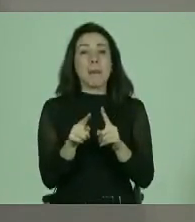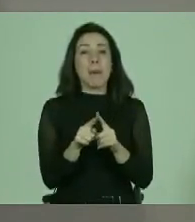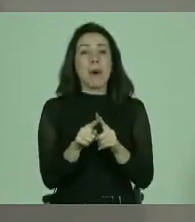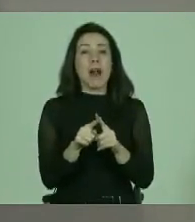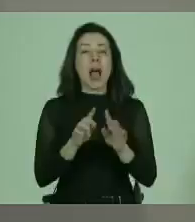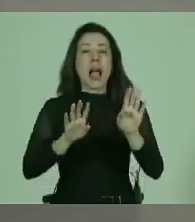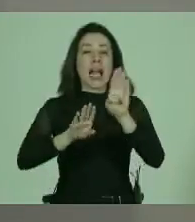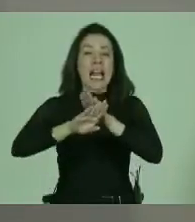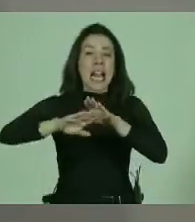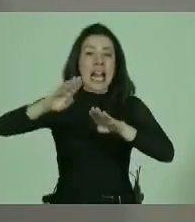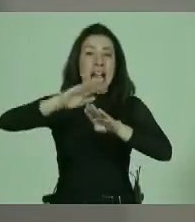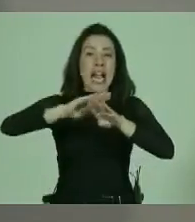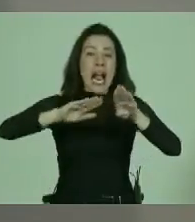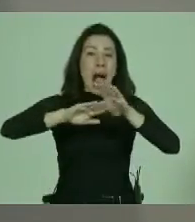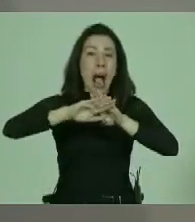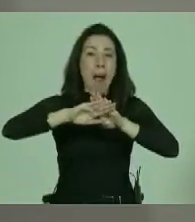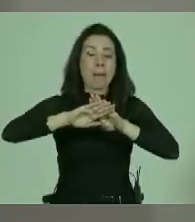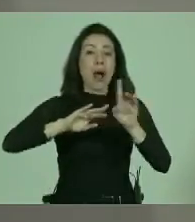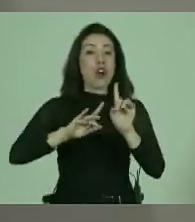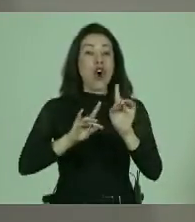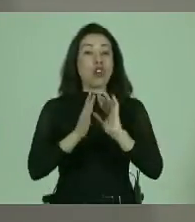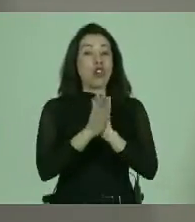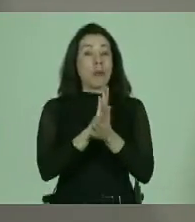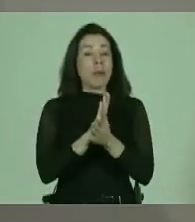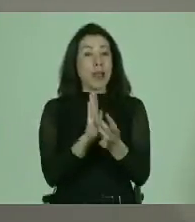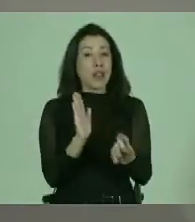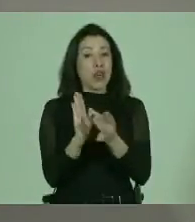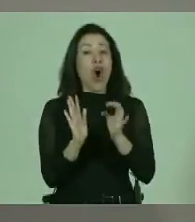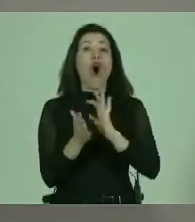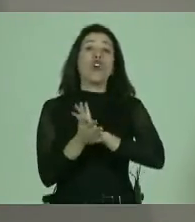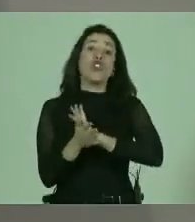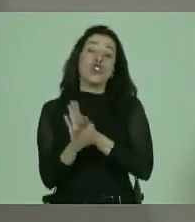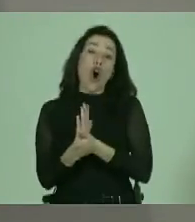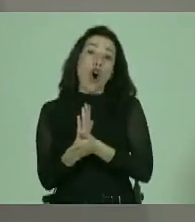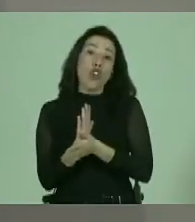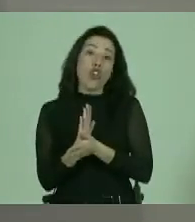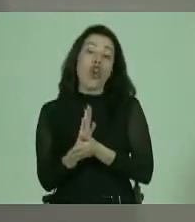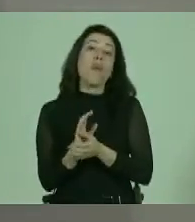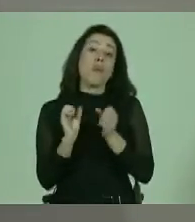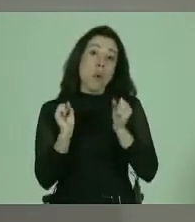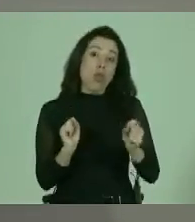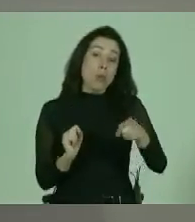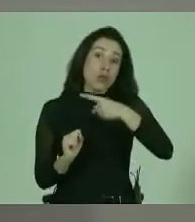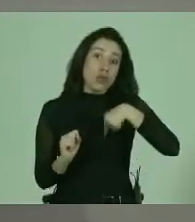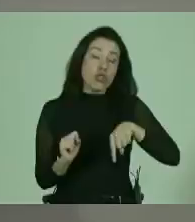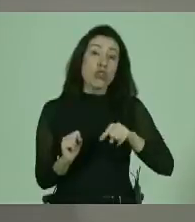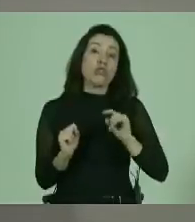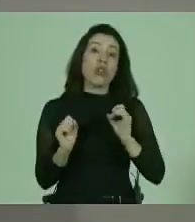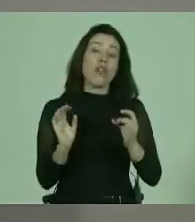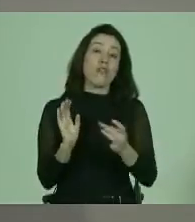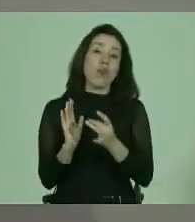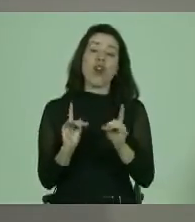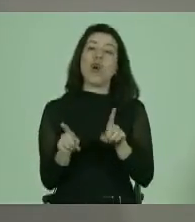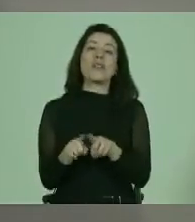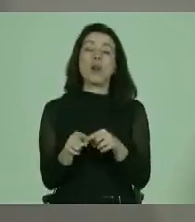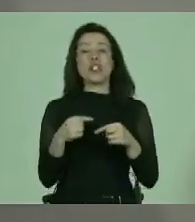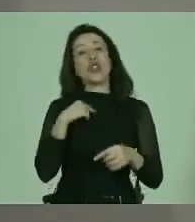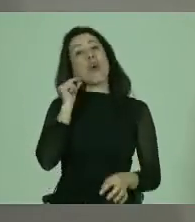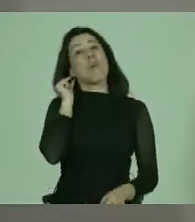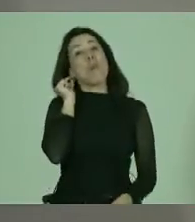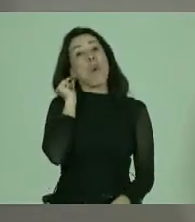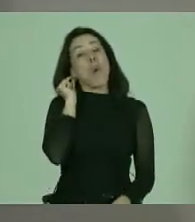capas no somos totalmente vulnerables o todos somos de alguna manera vulnerable si no es lo mismo si yo soy